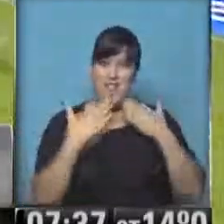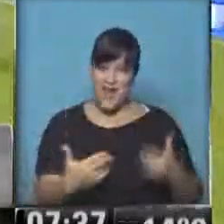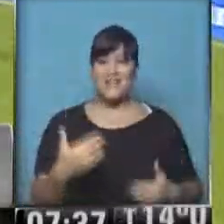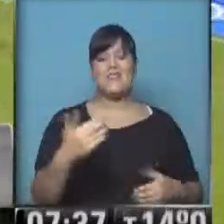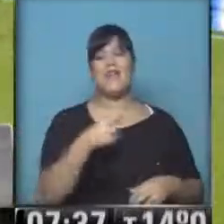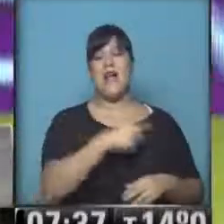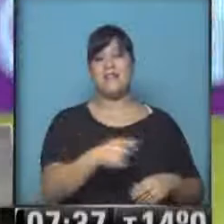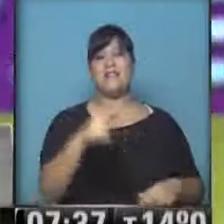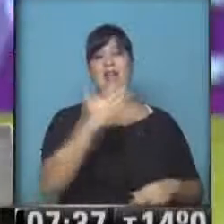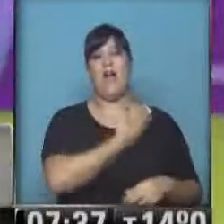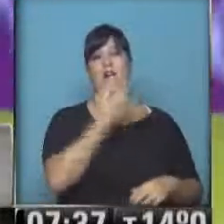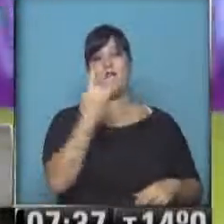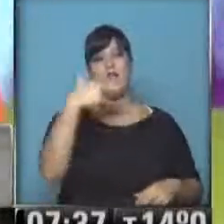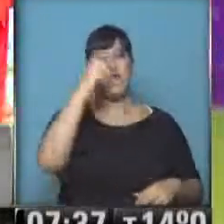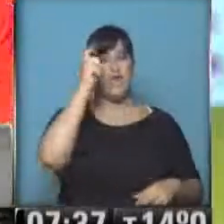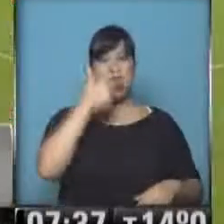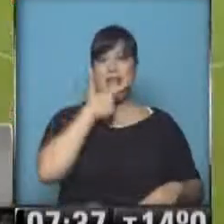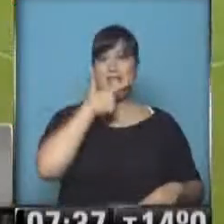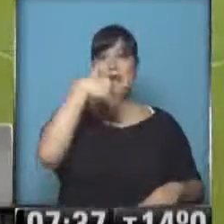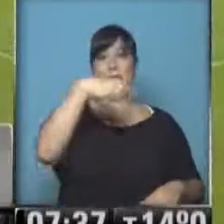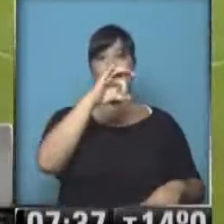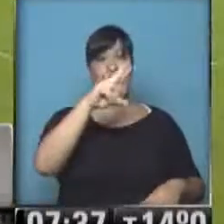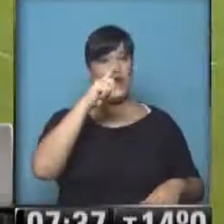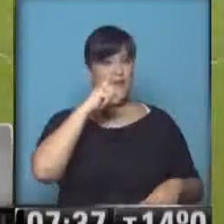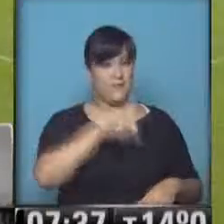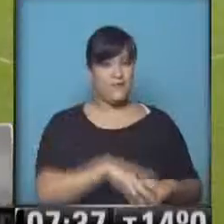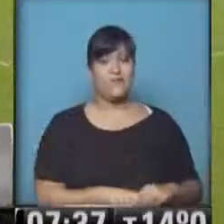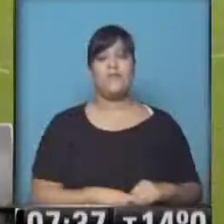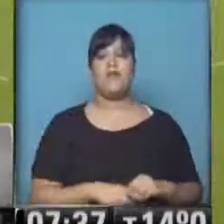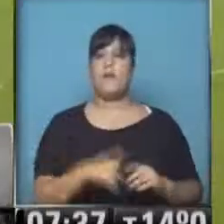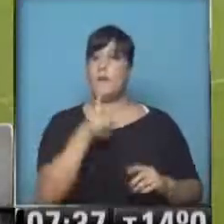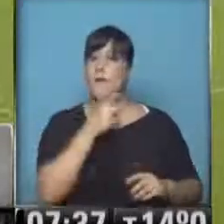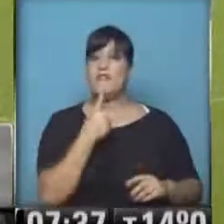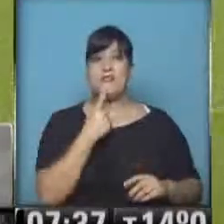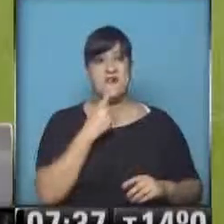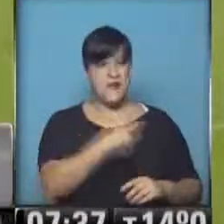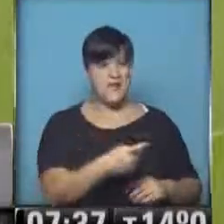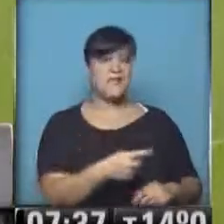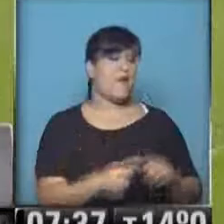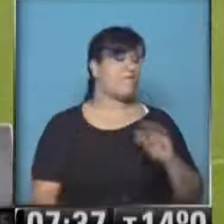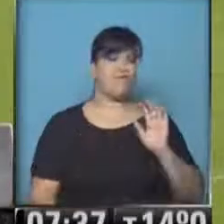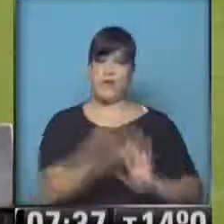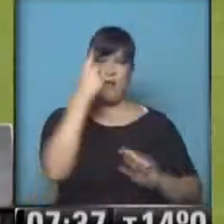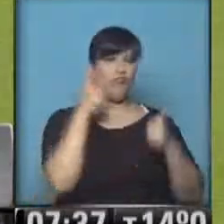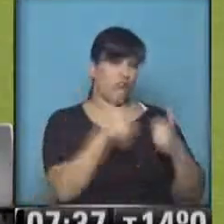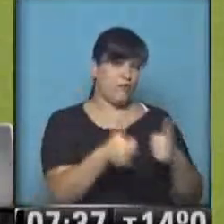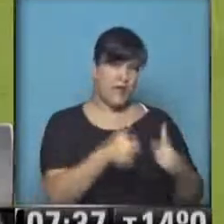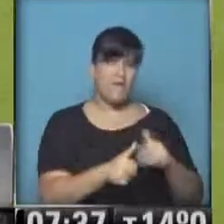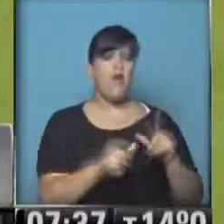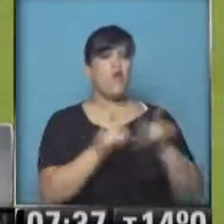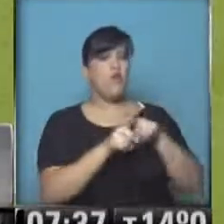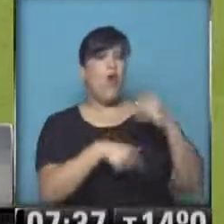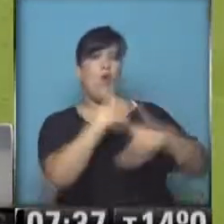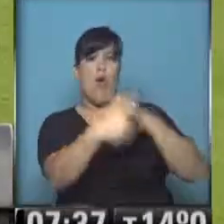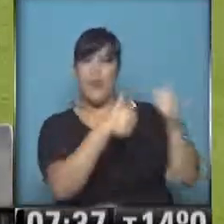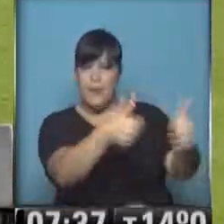Ramiro Funes Mori. Yo creo que me parece que River es un justo líder, más allá de los rendimientos, lo que